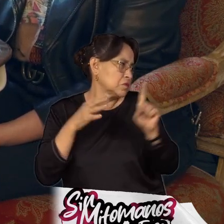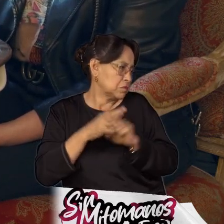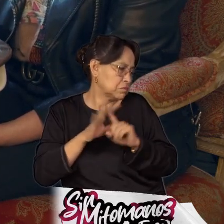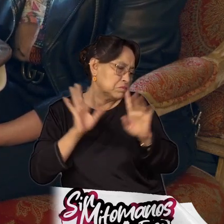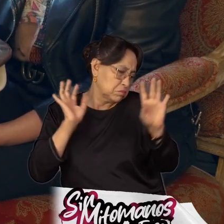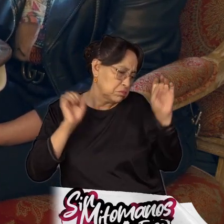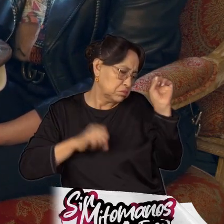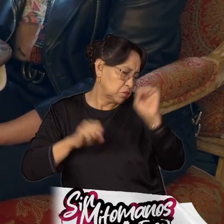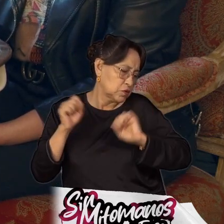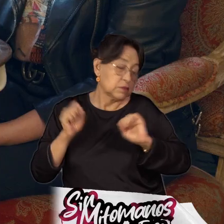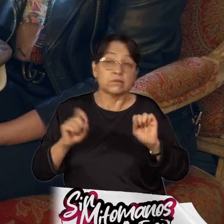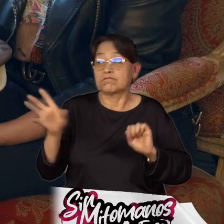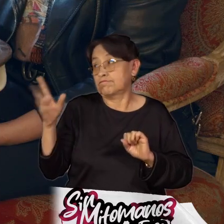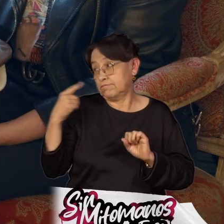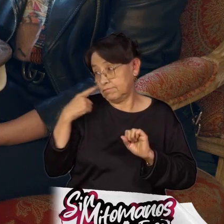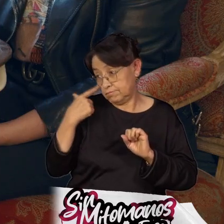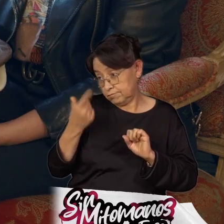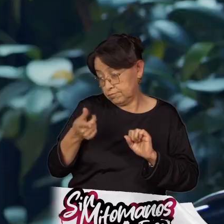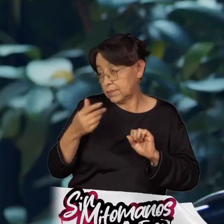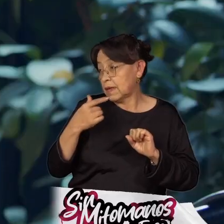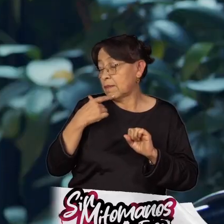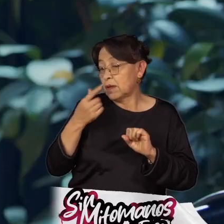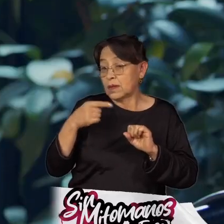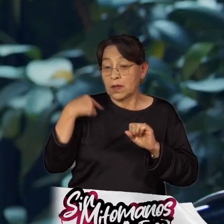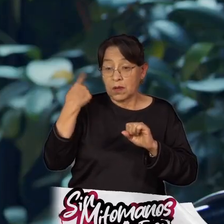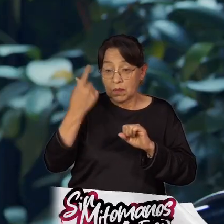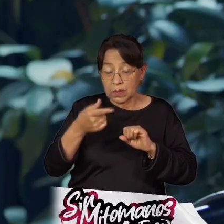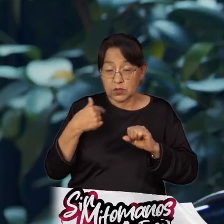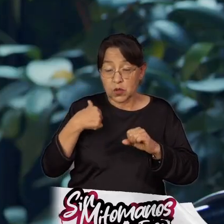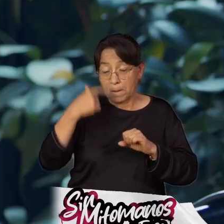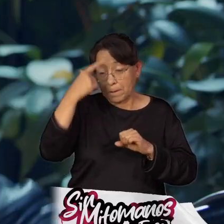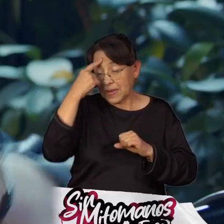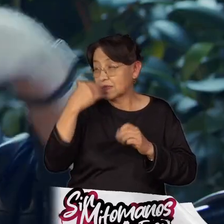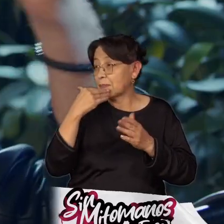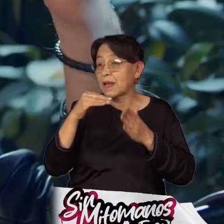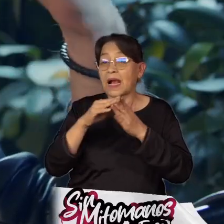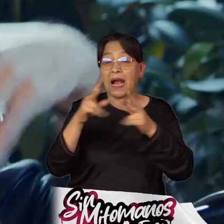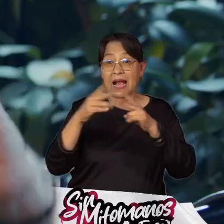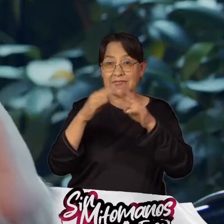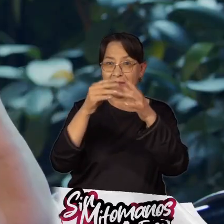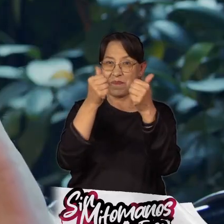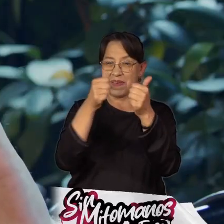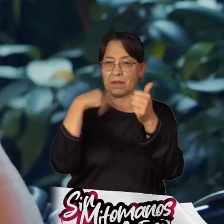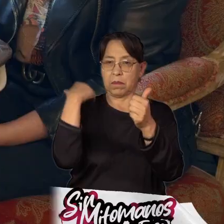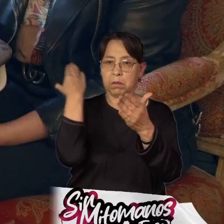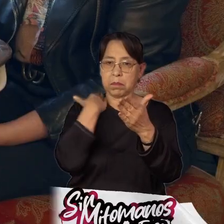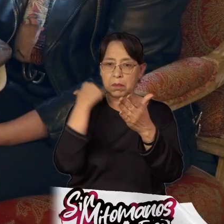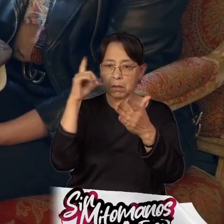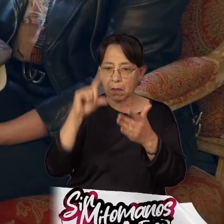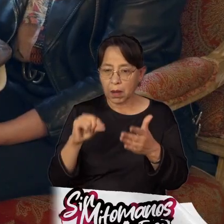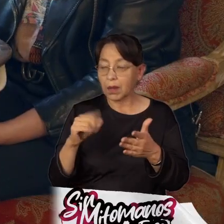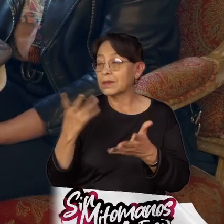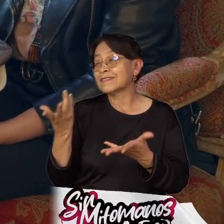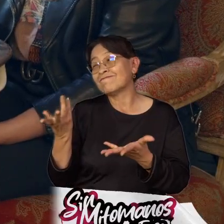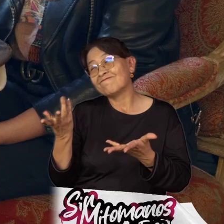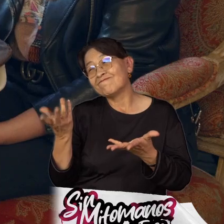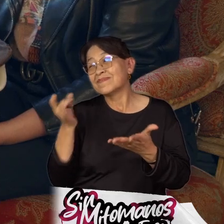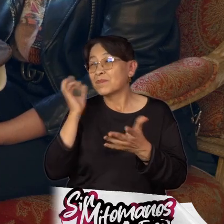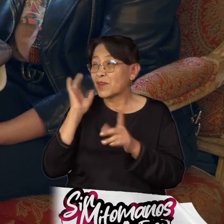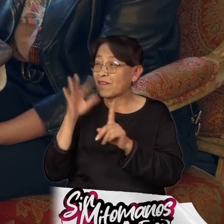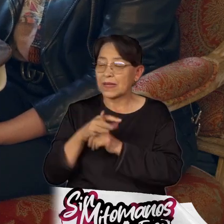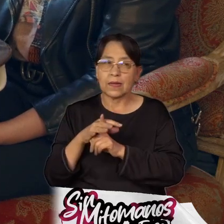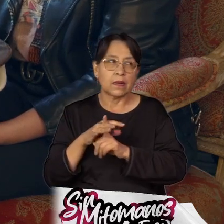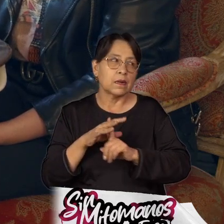hablan de los precios. Ahí ya podría llegar a reventar y entonces todo lo que yo creía que tenía un valor de pronto ya no lo tiene. Pero bueno, sí, bueno, eso es